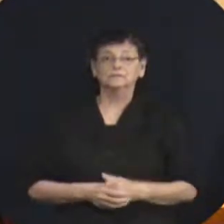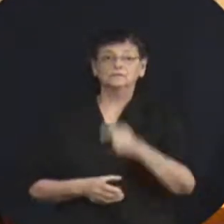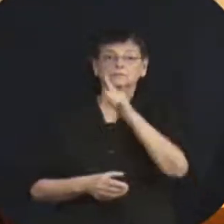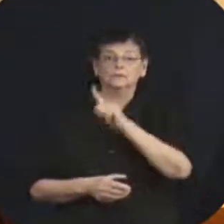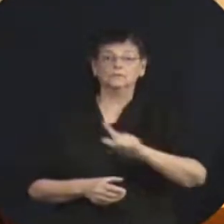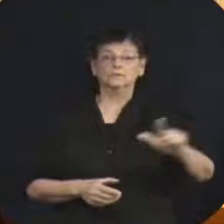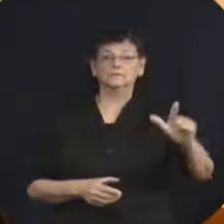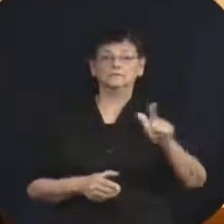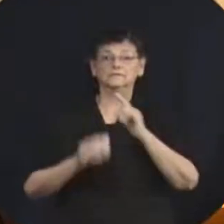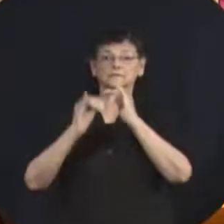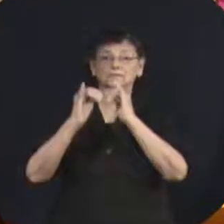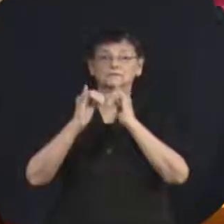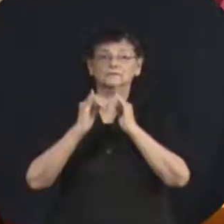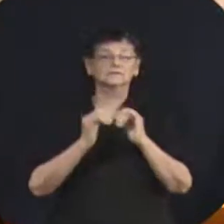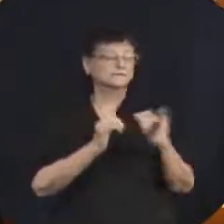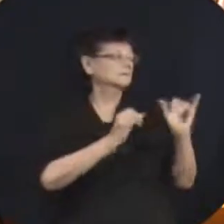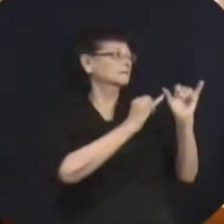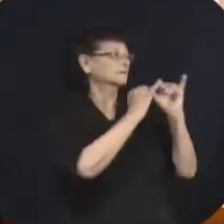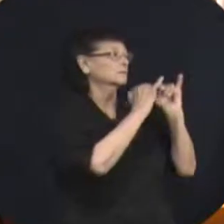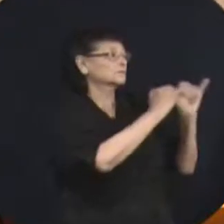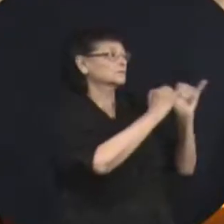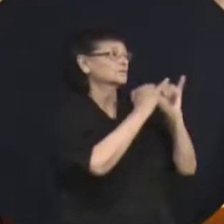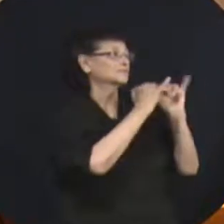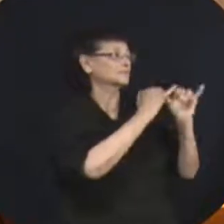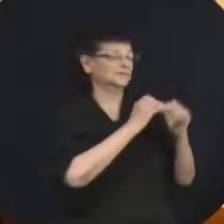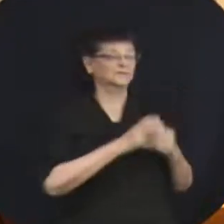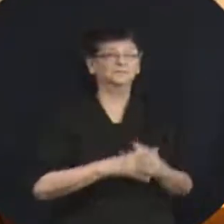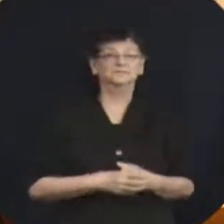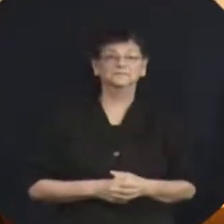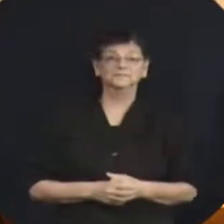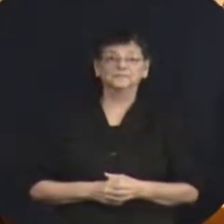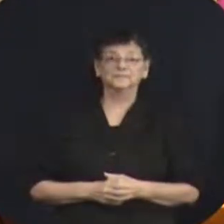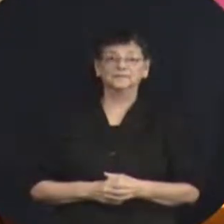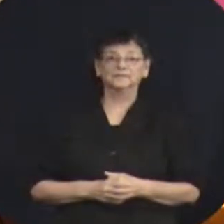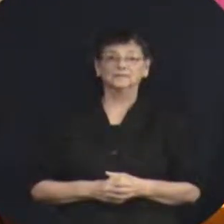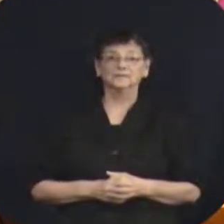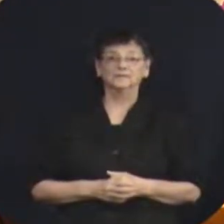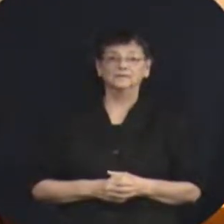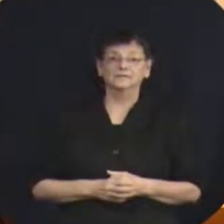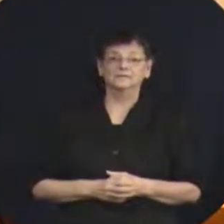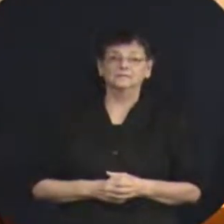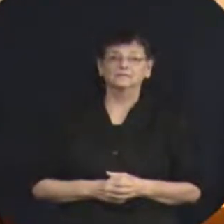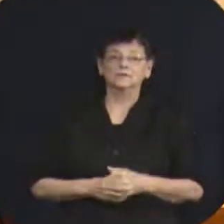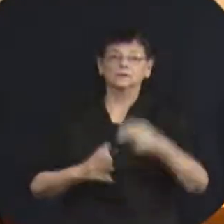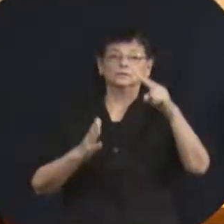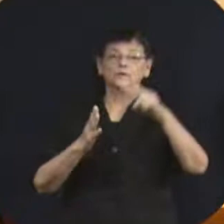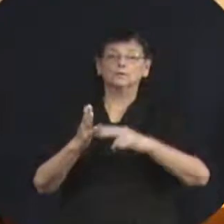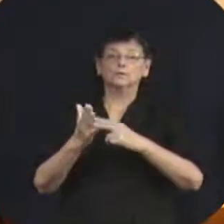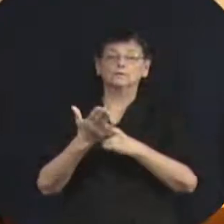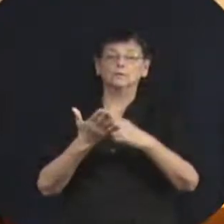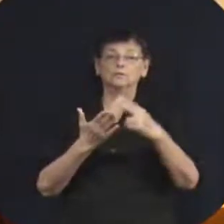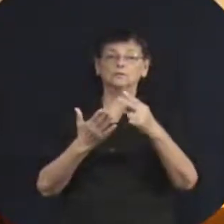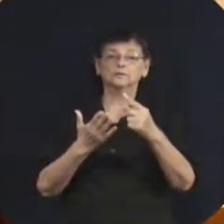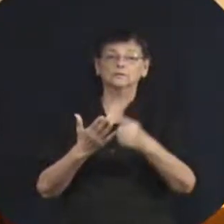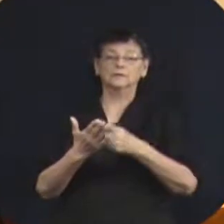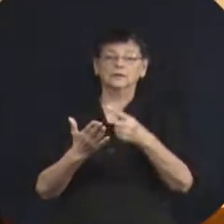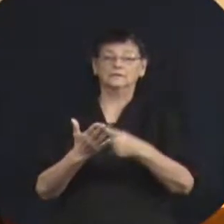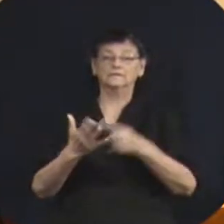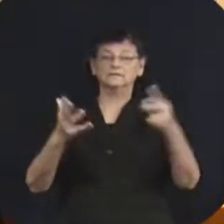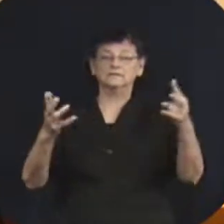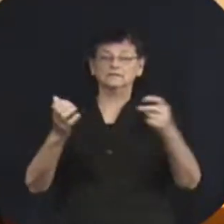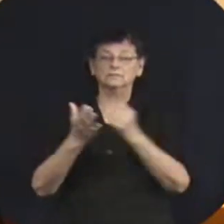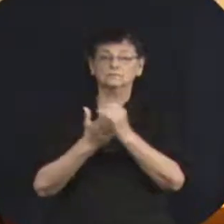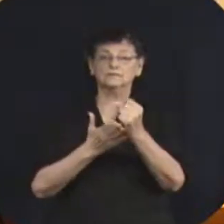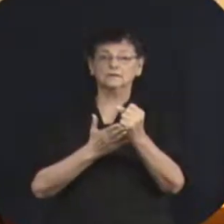El Señor esté con ustedes. Y con su espíritu. Lectura del Santo